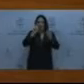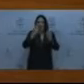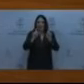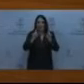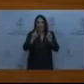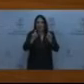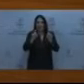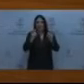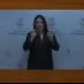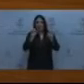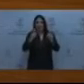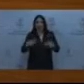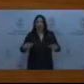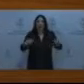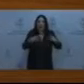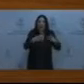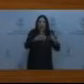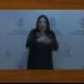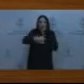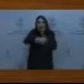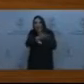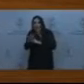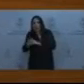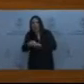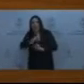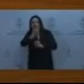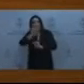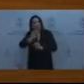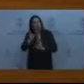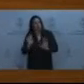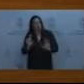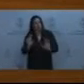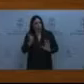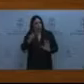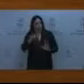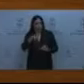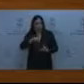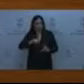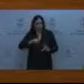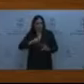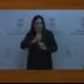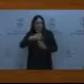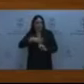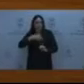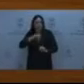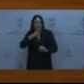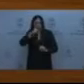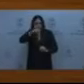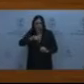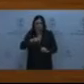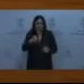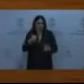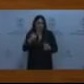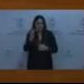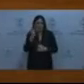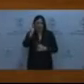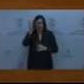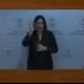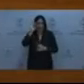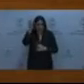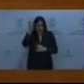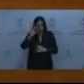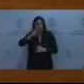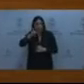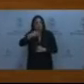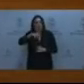no implica que no defendamos a otros colectivos, concretamente a los profesores de la enseñanza pública, como se puede ver en el histórico de iniciativas parlamentarias que este grupo ha traído. Ya me anticipo